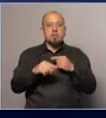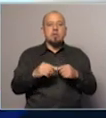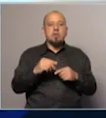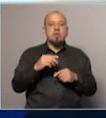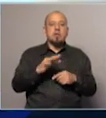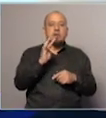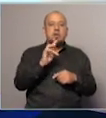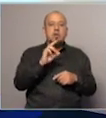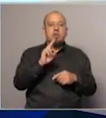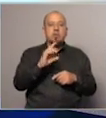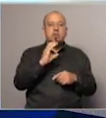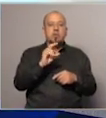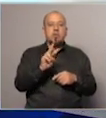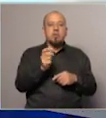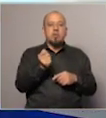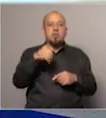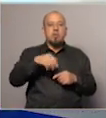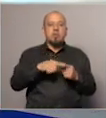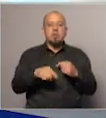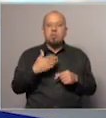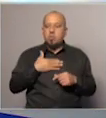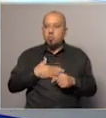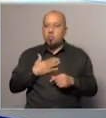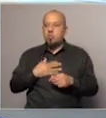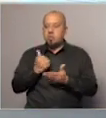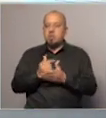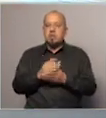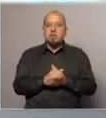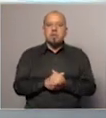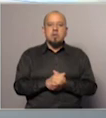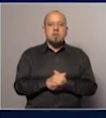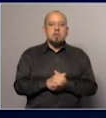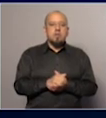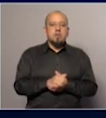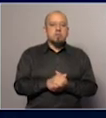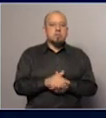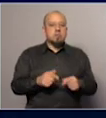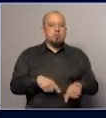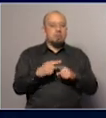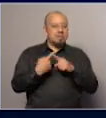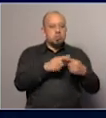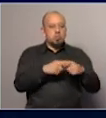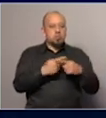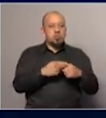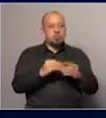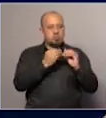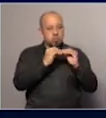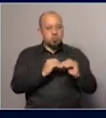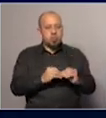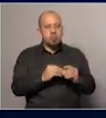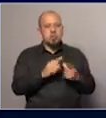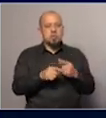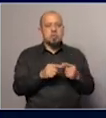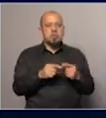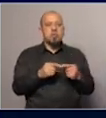bienvenido otra vez desde ciudad un gusto un gusto de estar con ustedes estamos en plena discusión presupuestal lógicamente con la